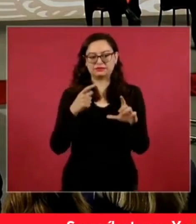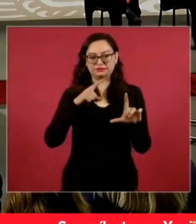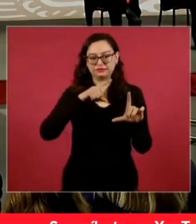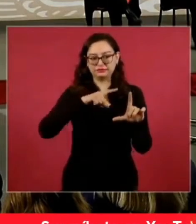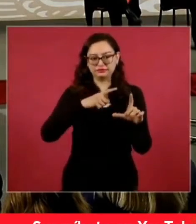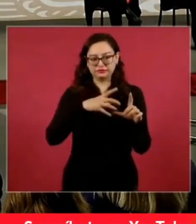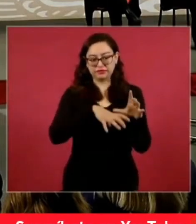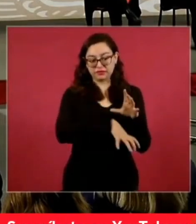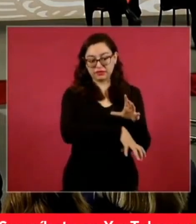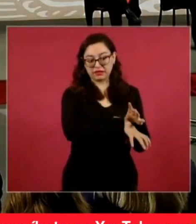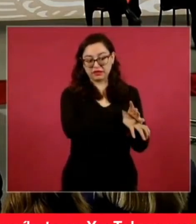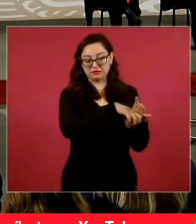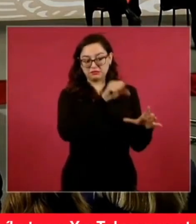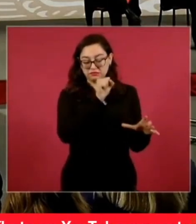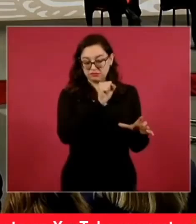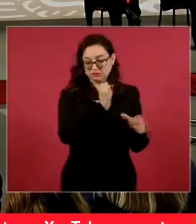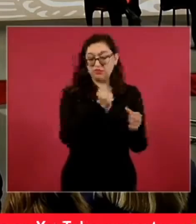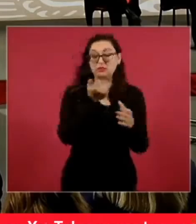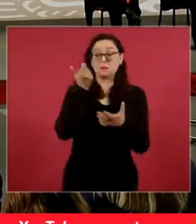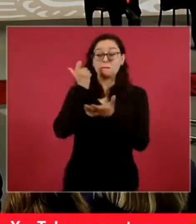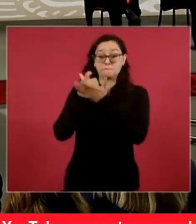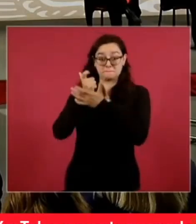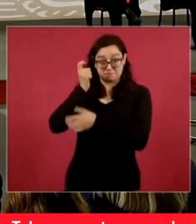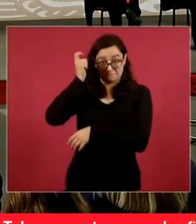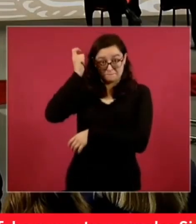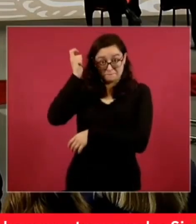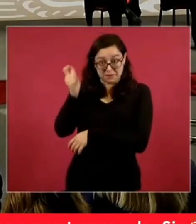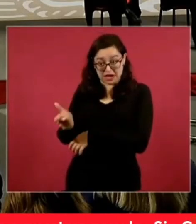fue sacado del país. Estamos hablando de